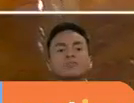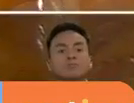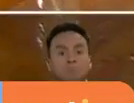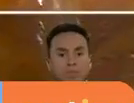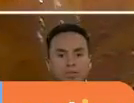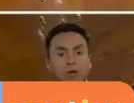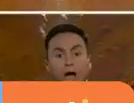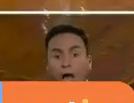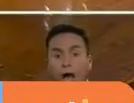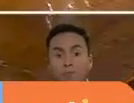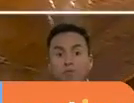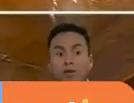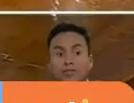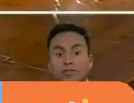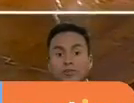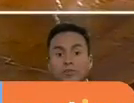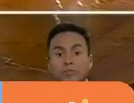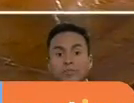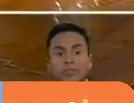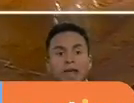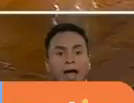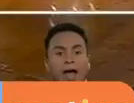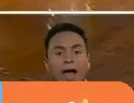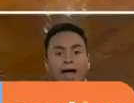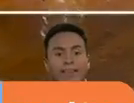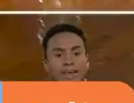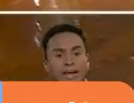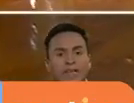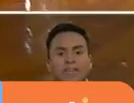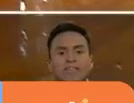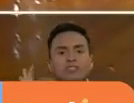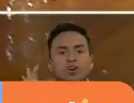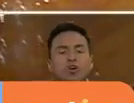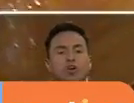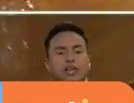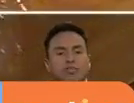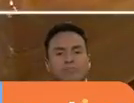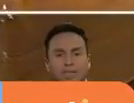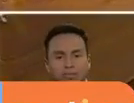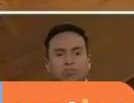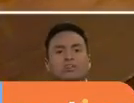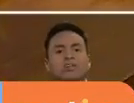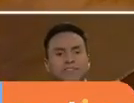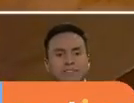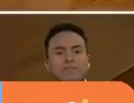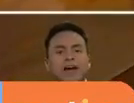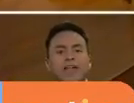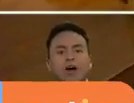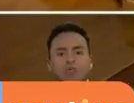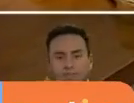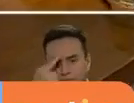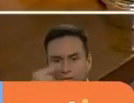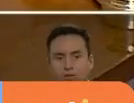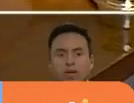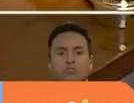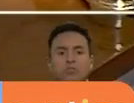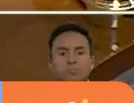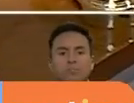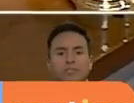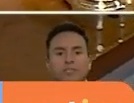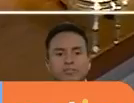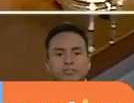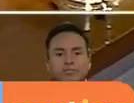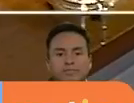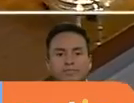por cierto, el oficialismo la evaluó bien y la oposición básicamente centró sus críticas a que